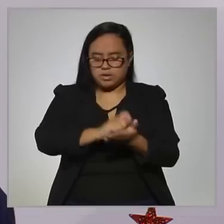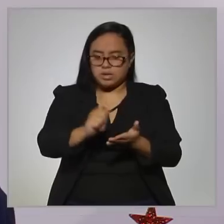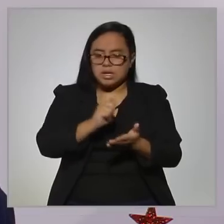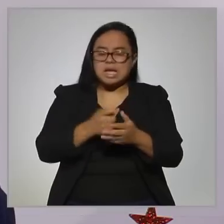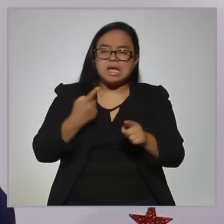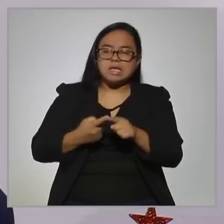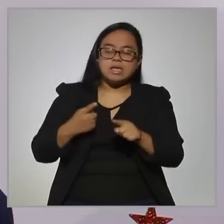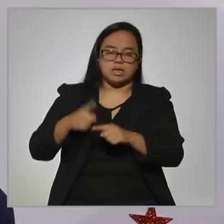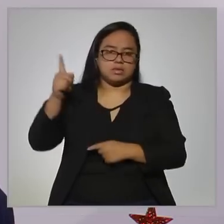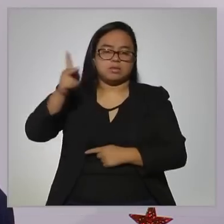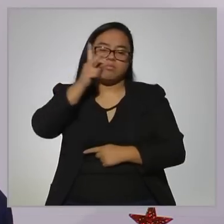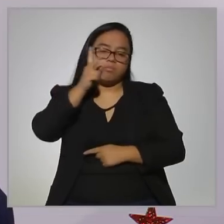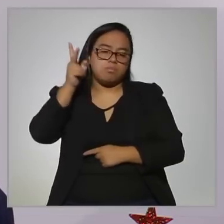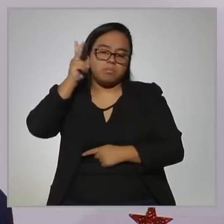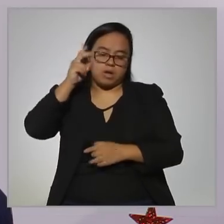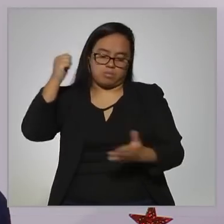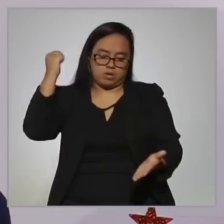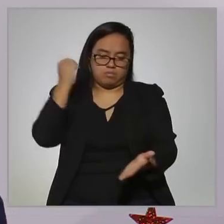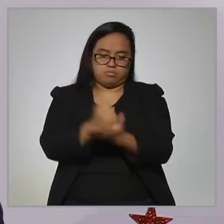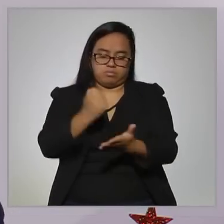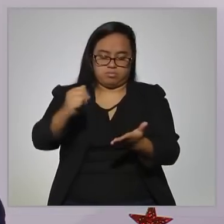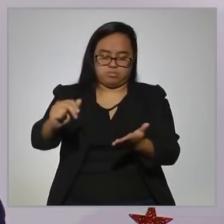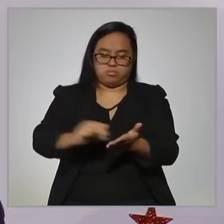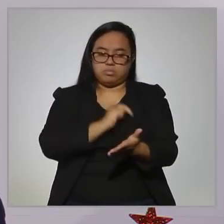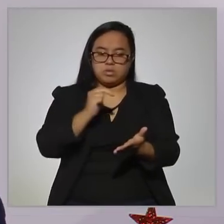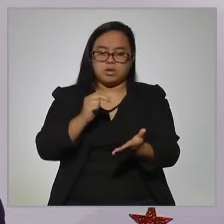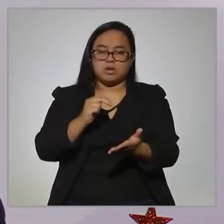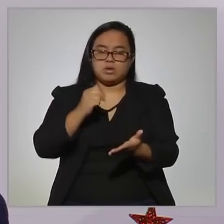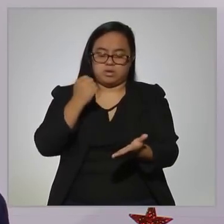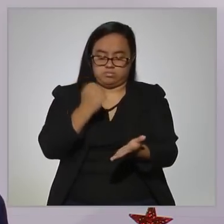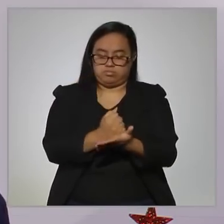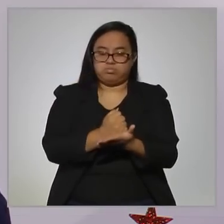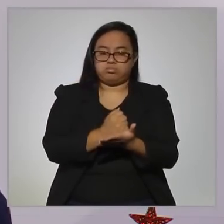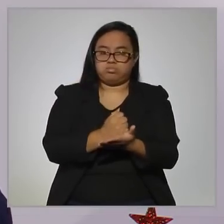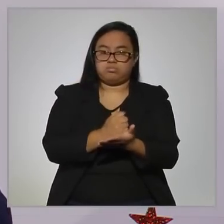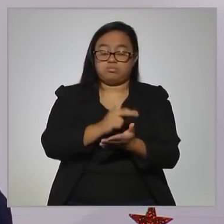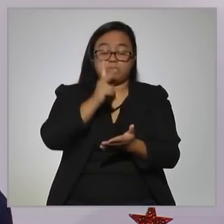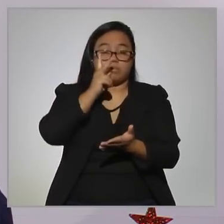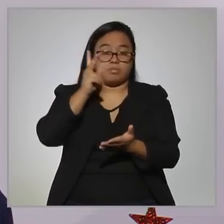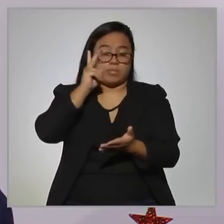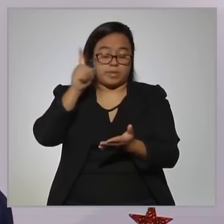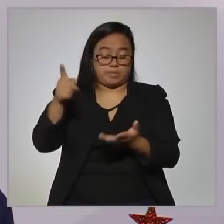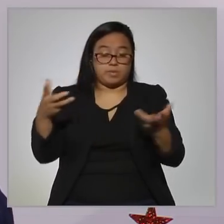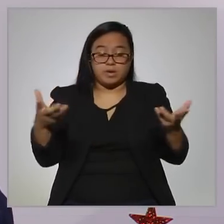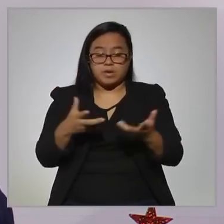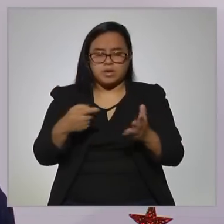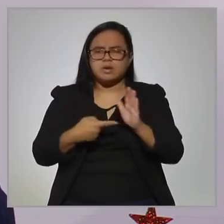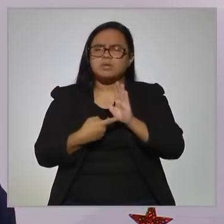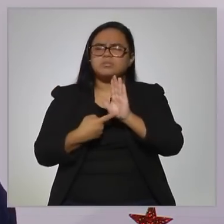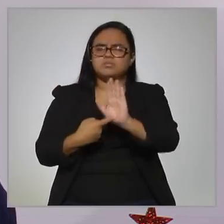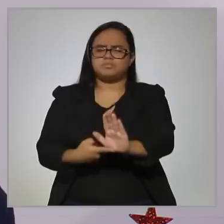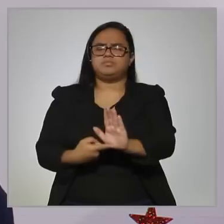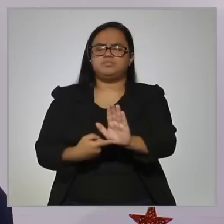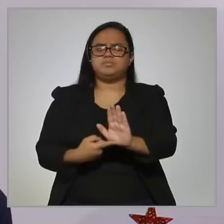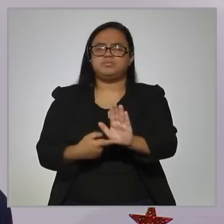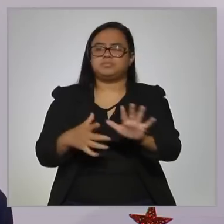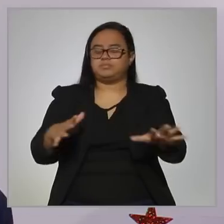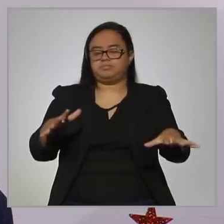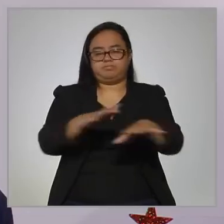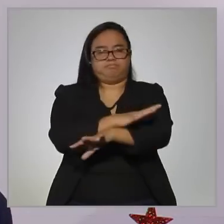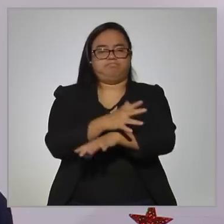el Papa, sellado, que debe de tener un sello y que de alguna manera muestra un